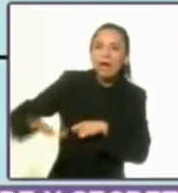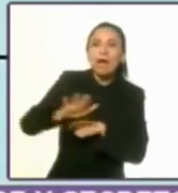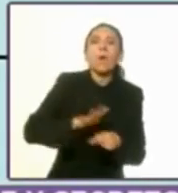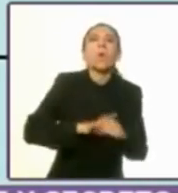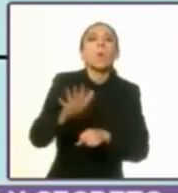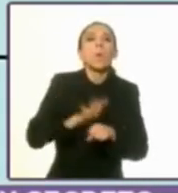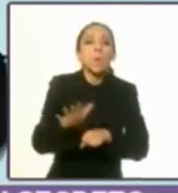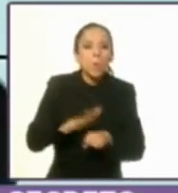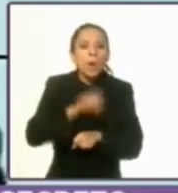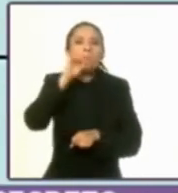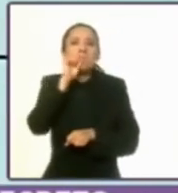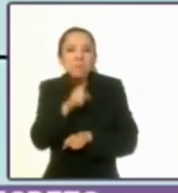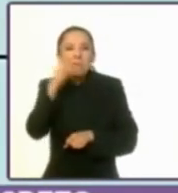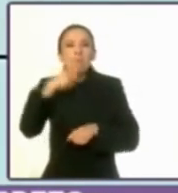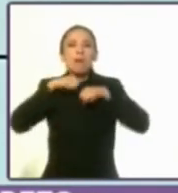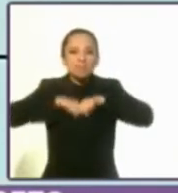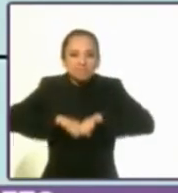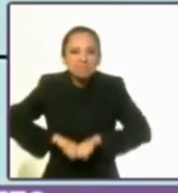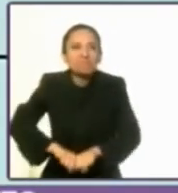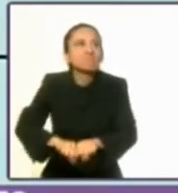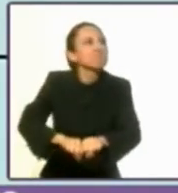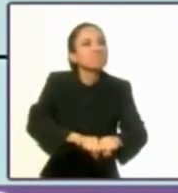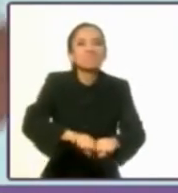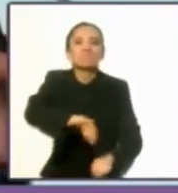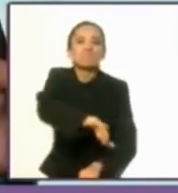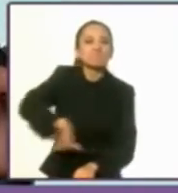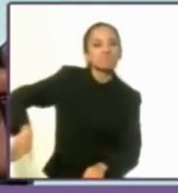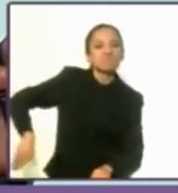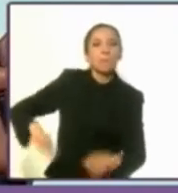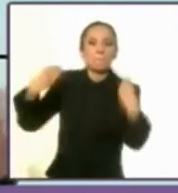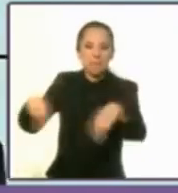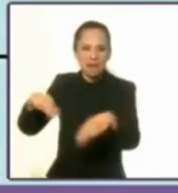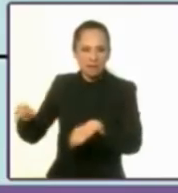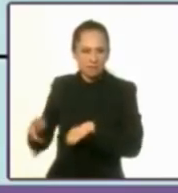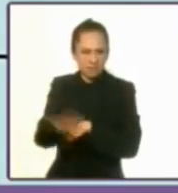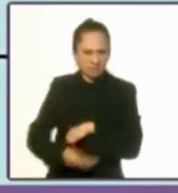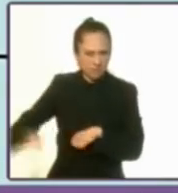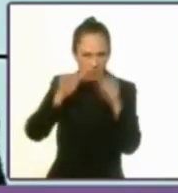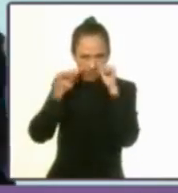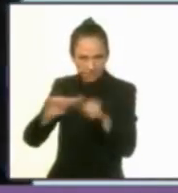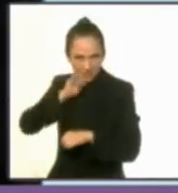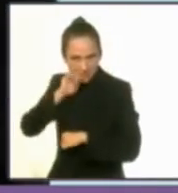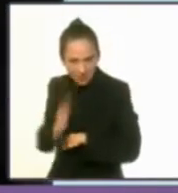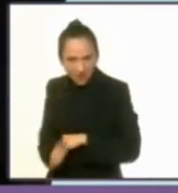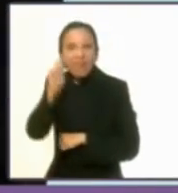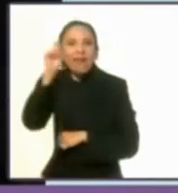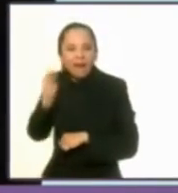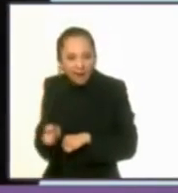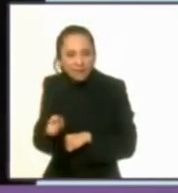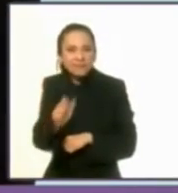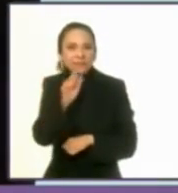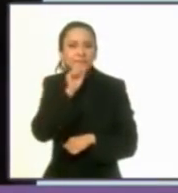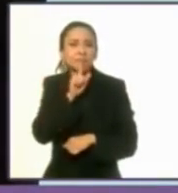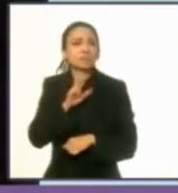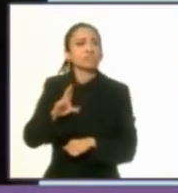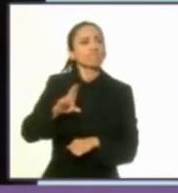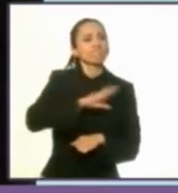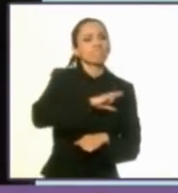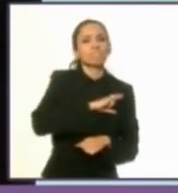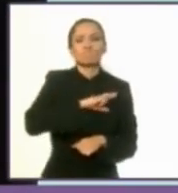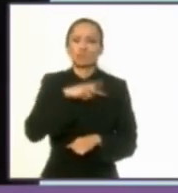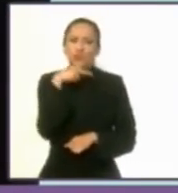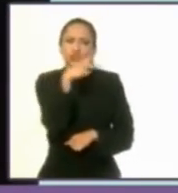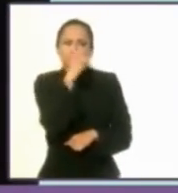comerciales y donde se ha excluido a los mercados públicos por decir algo esta idea la privatización creo que ustedes la